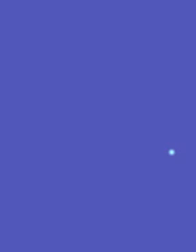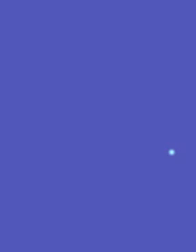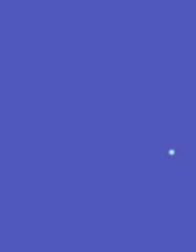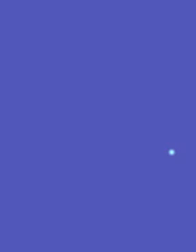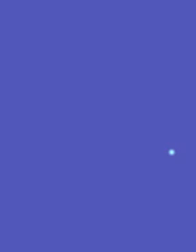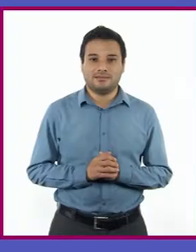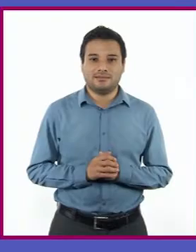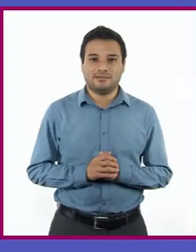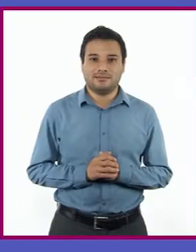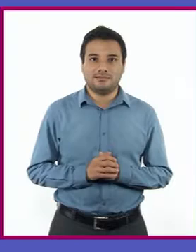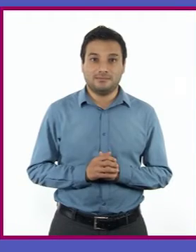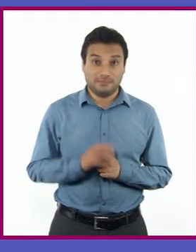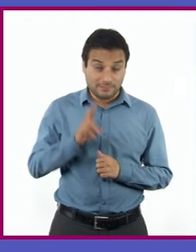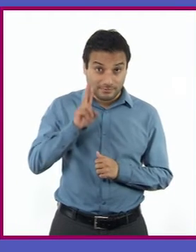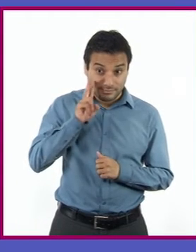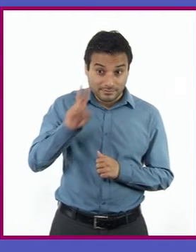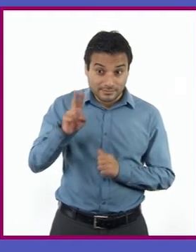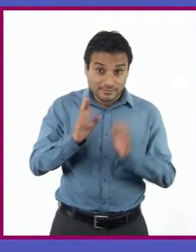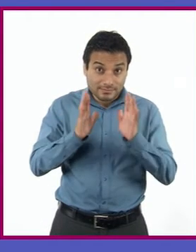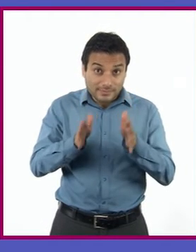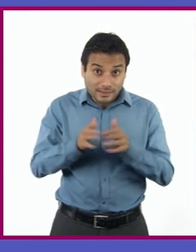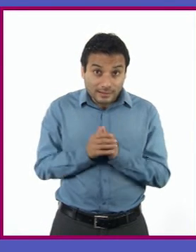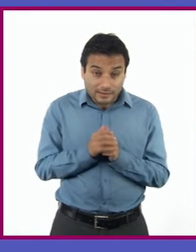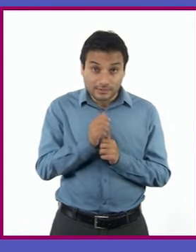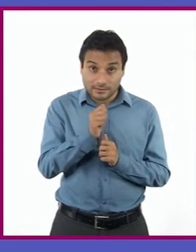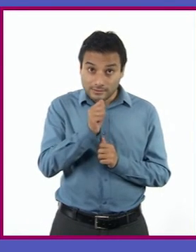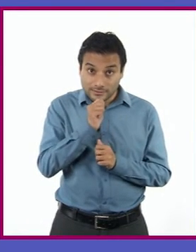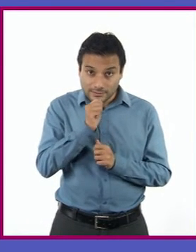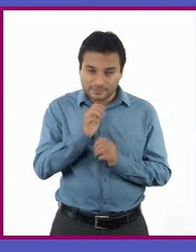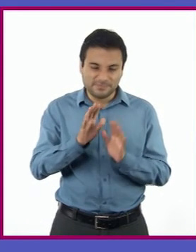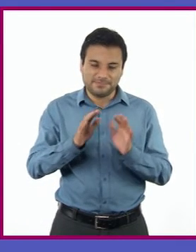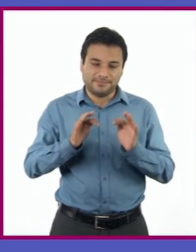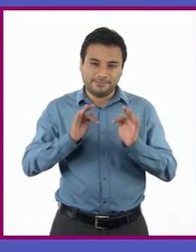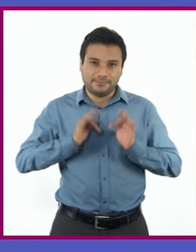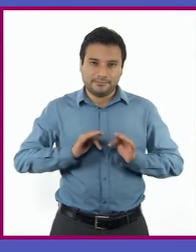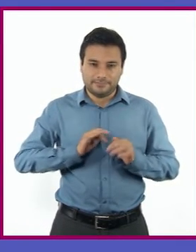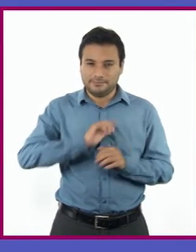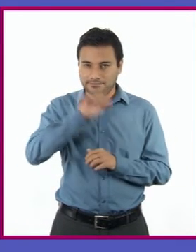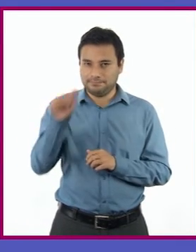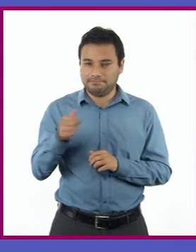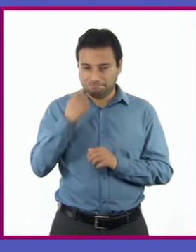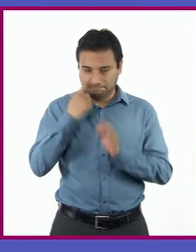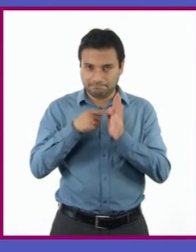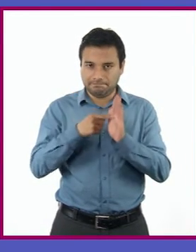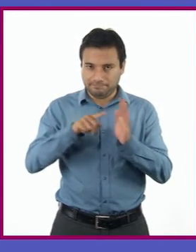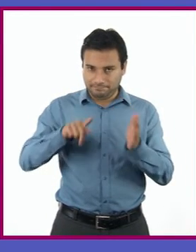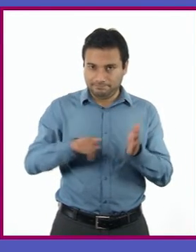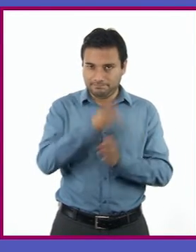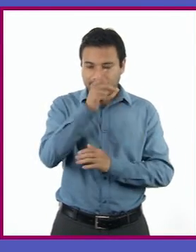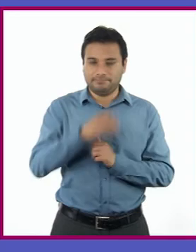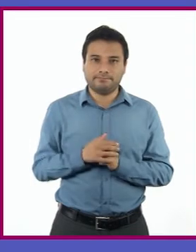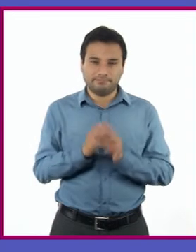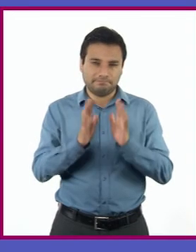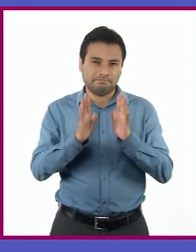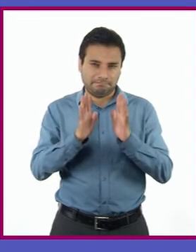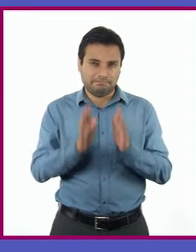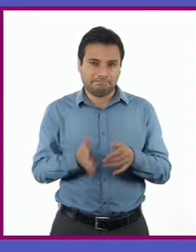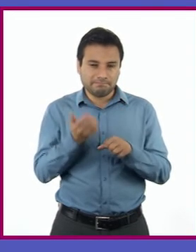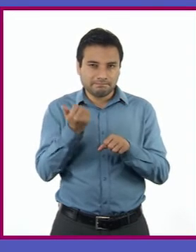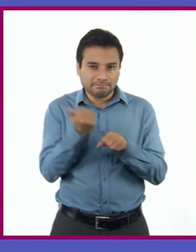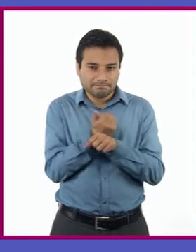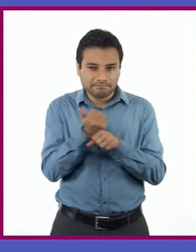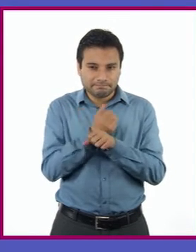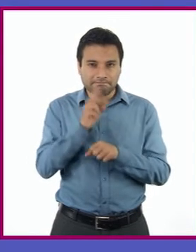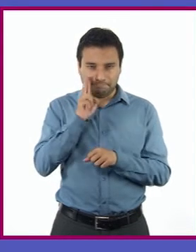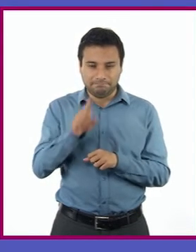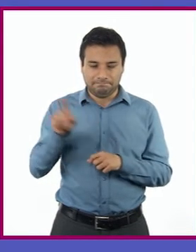¿Lograron identificar algunos? Si no fue así, no se preocupen. Ahora volveremos a pasar el texto en donde ya están subrayados los